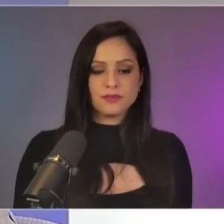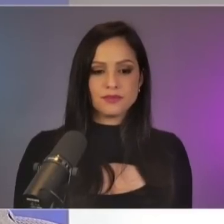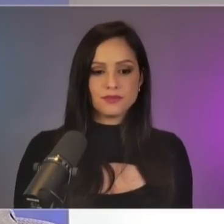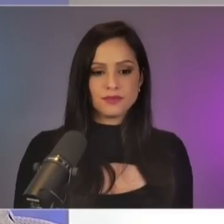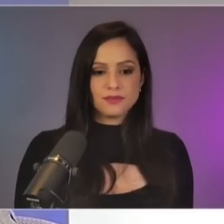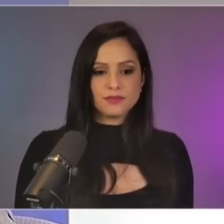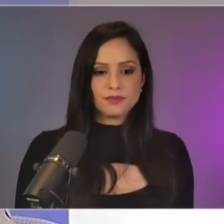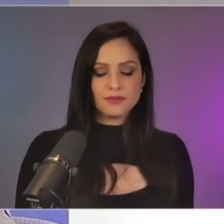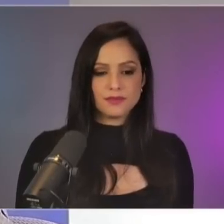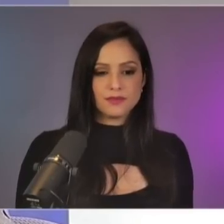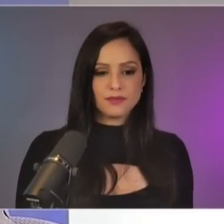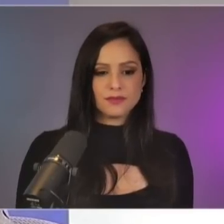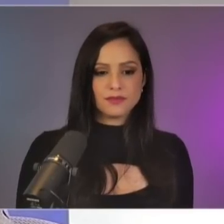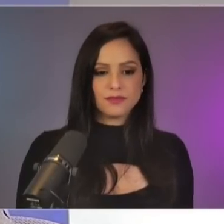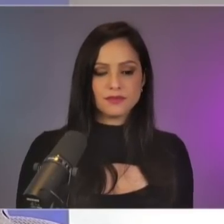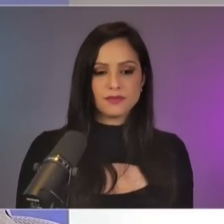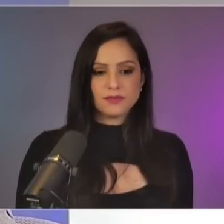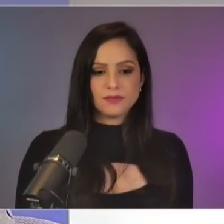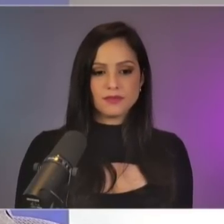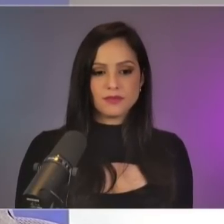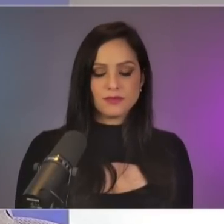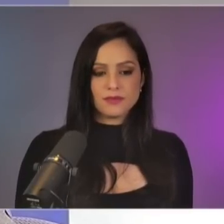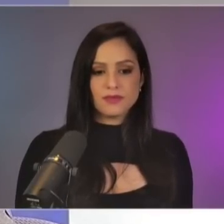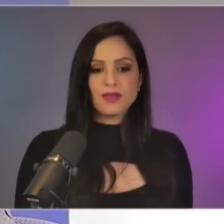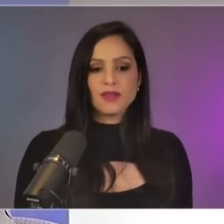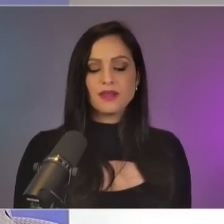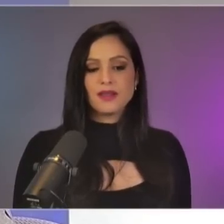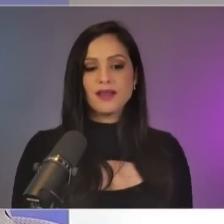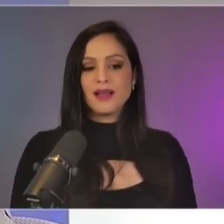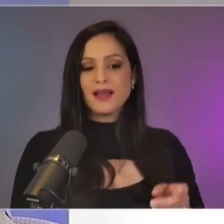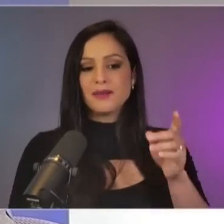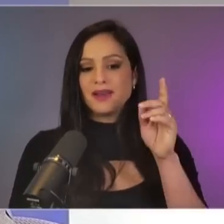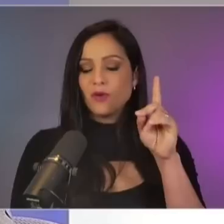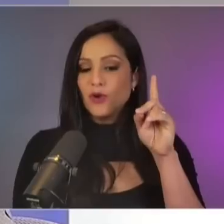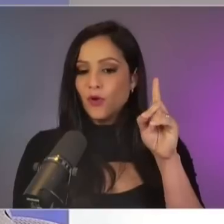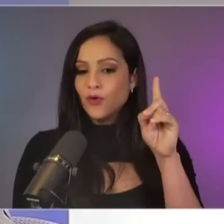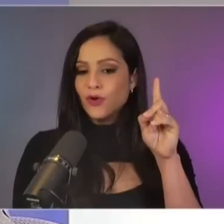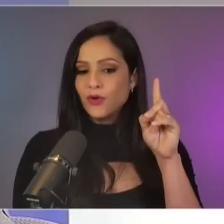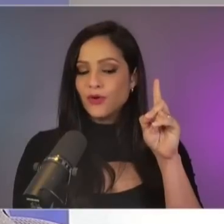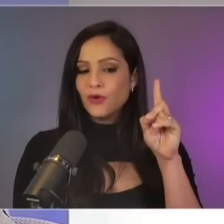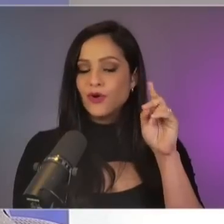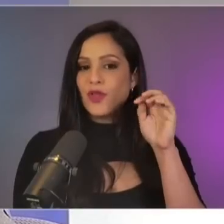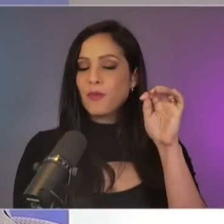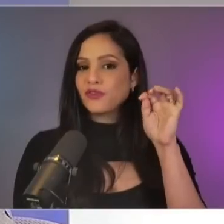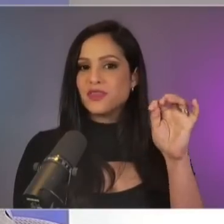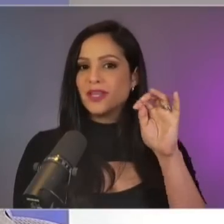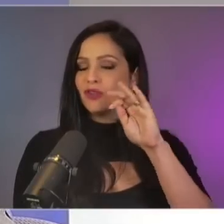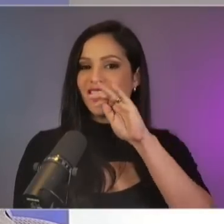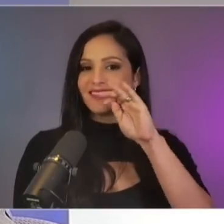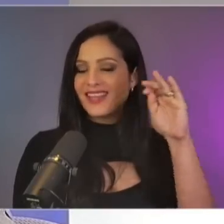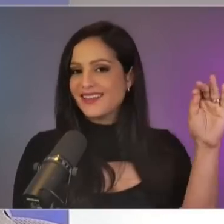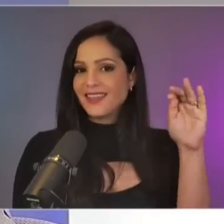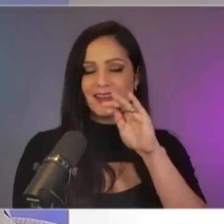cirujano plástico Tuvo tres especialidades y luego de ahí lo manda para allá uno uno de los procedimientos